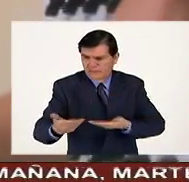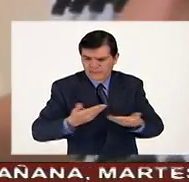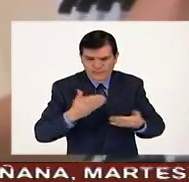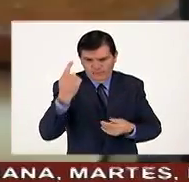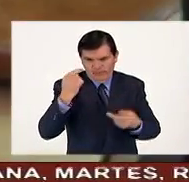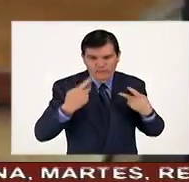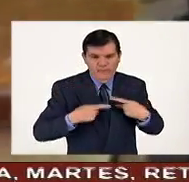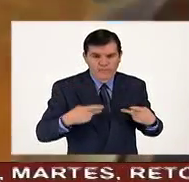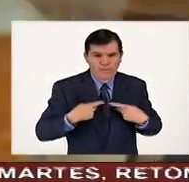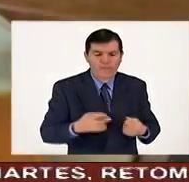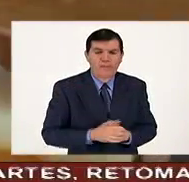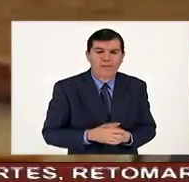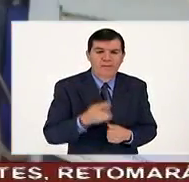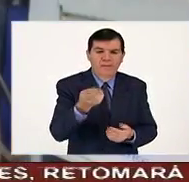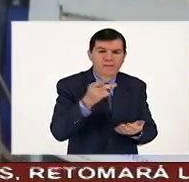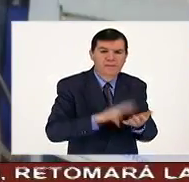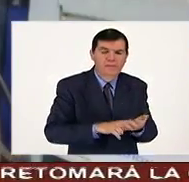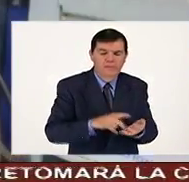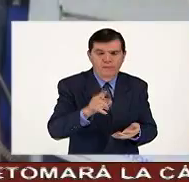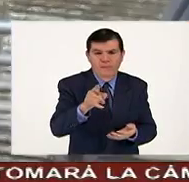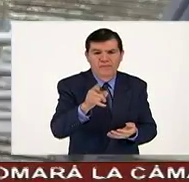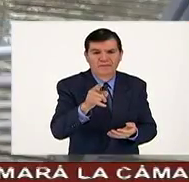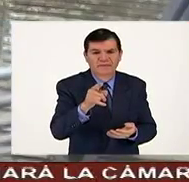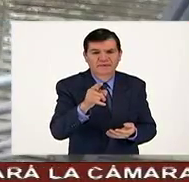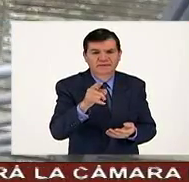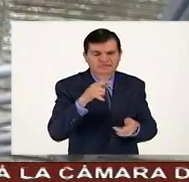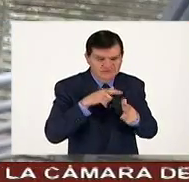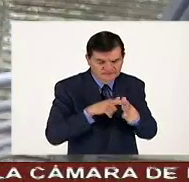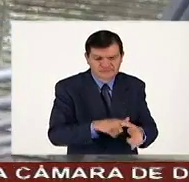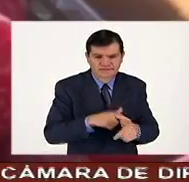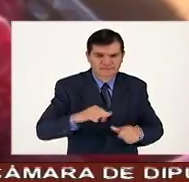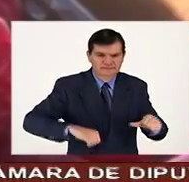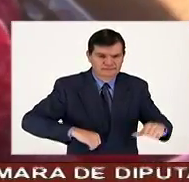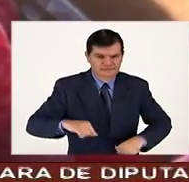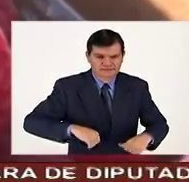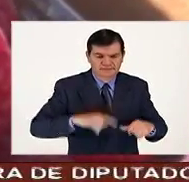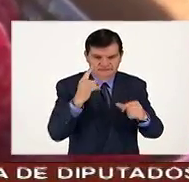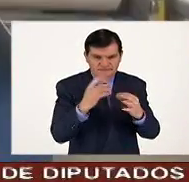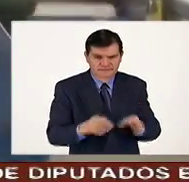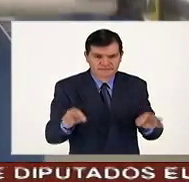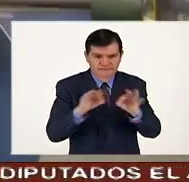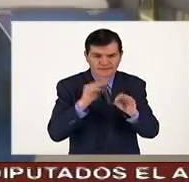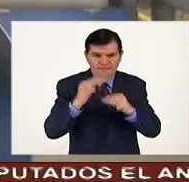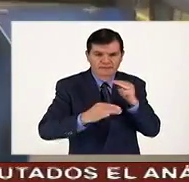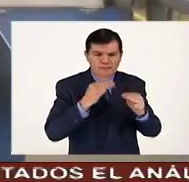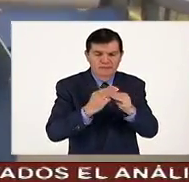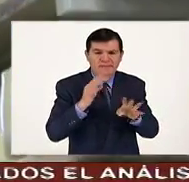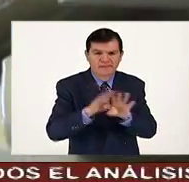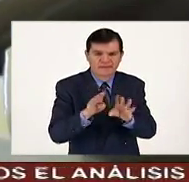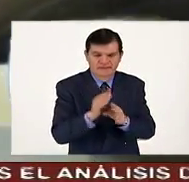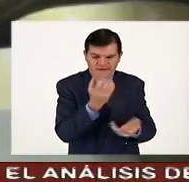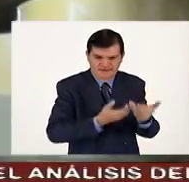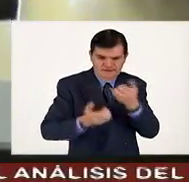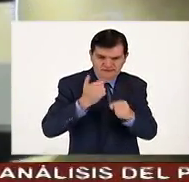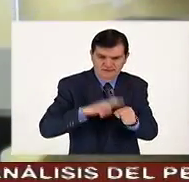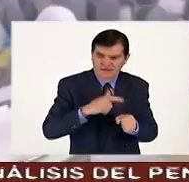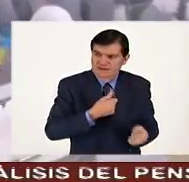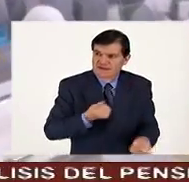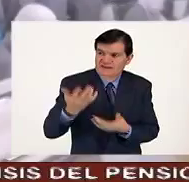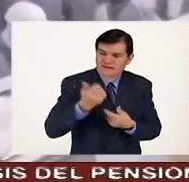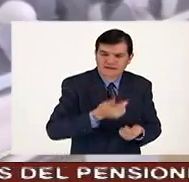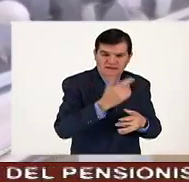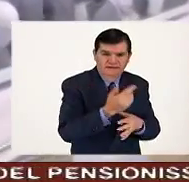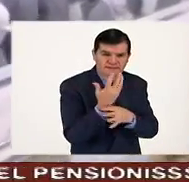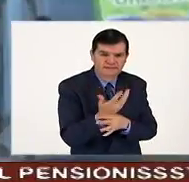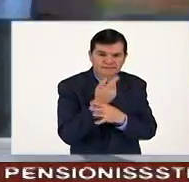nuestra gente. Así es, y además, bueno, sigue la actividad importante de México en el mundo a nivel comercial, porque como bien comentaba,